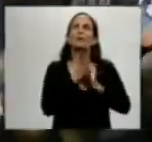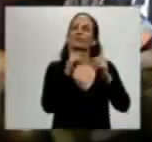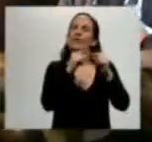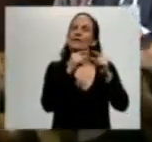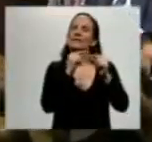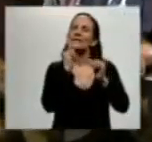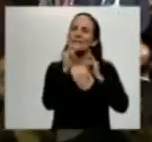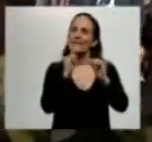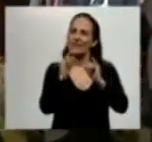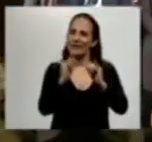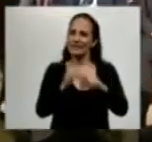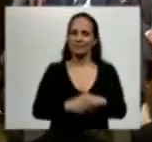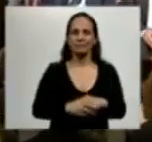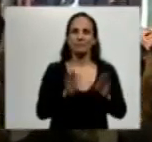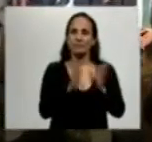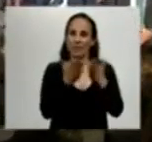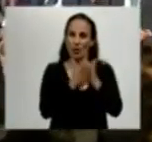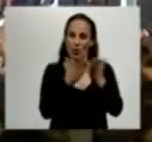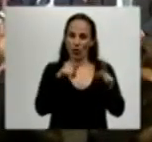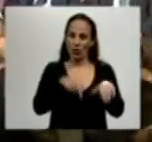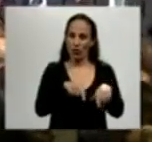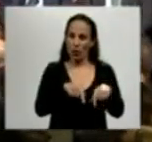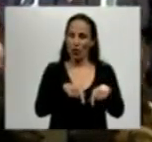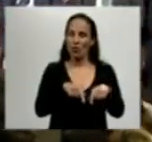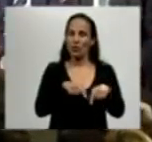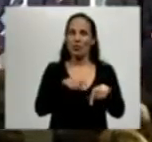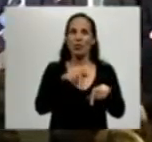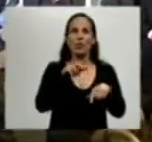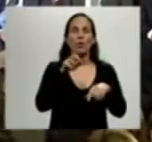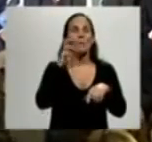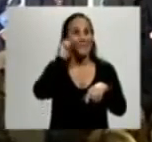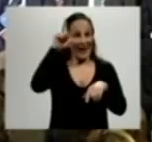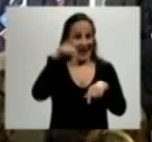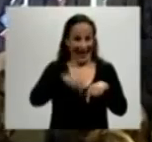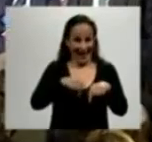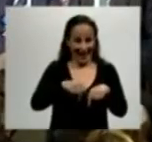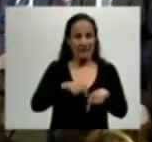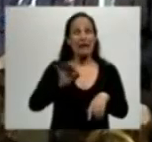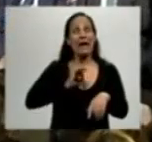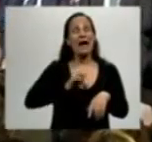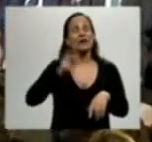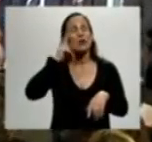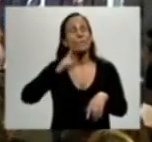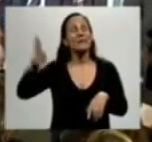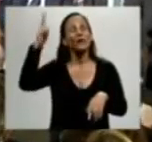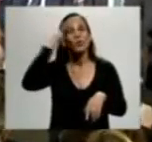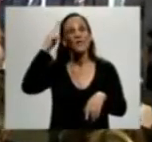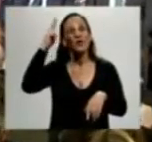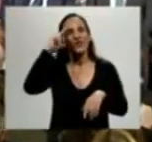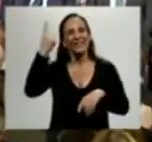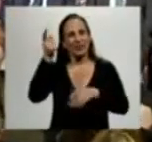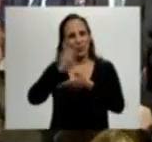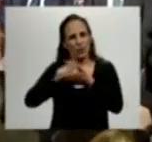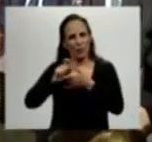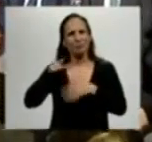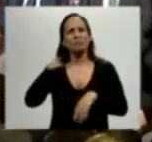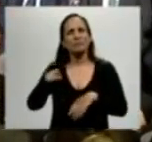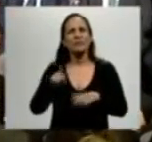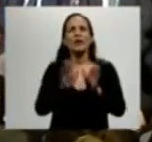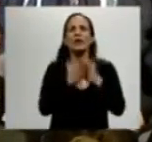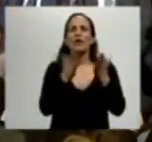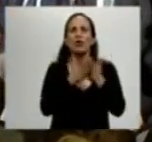Quiero darle algunas cifras. El Código Procesal actual, penal, data del año 1991, se lo conoce como